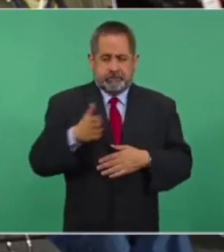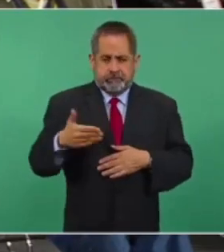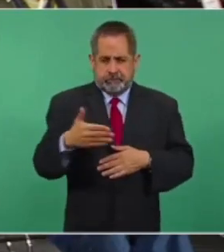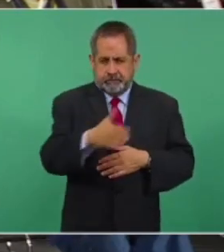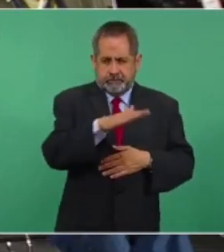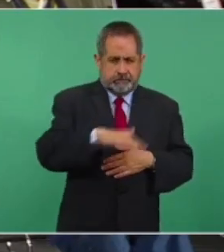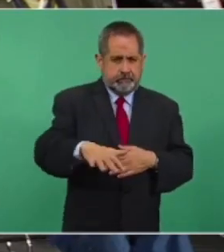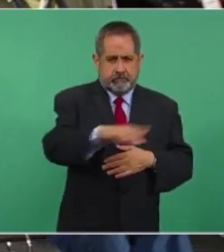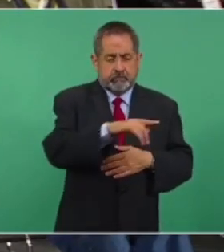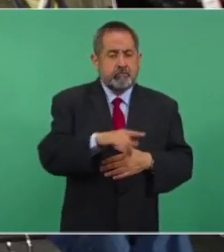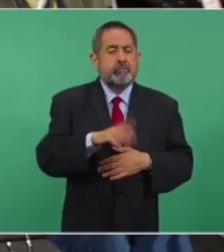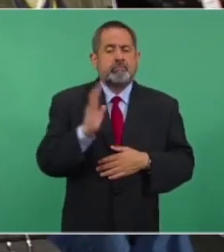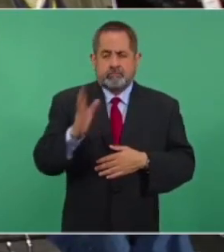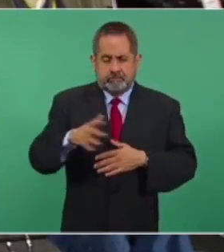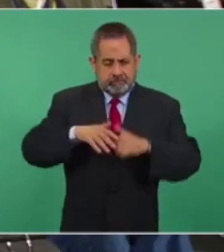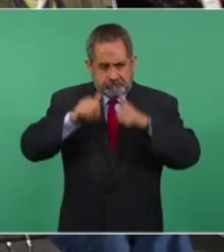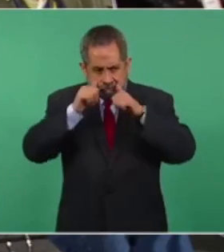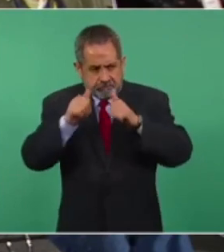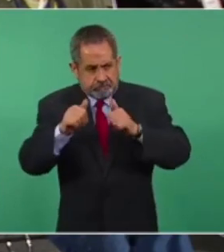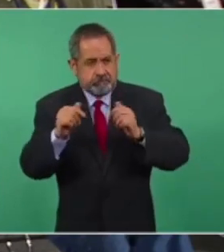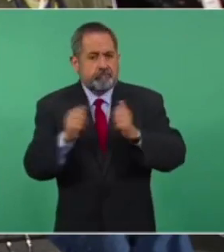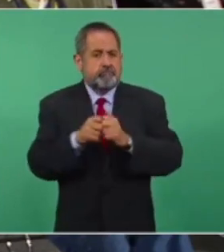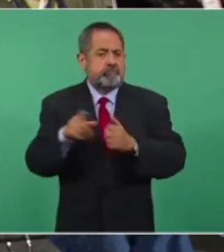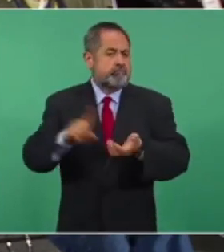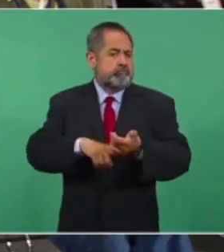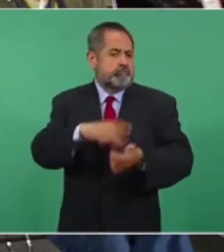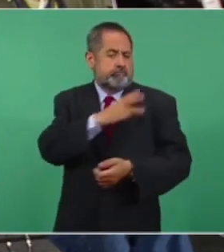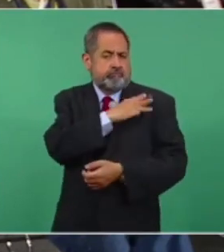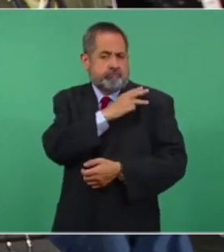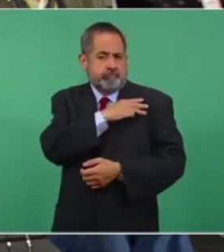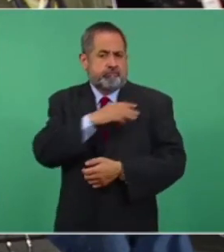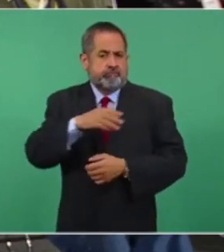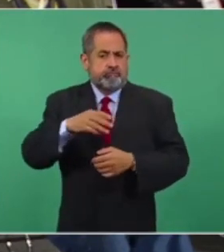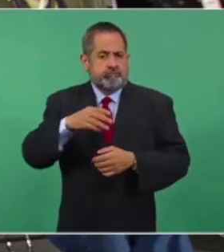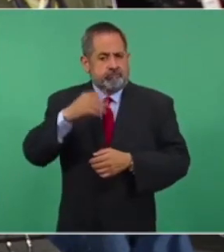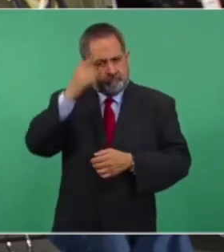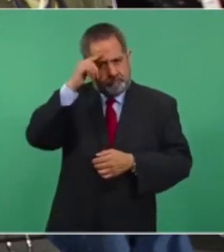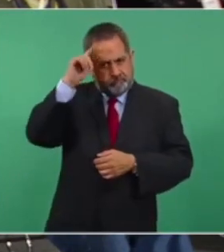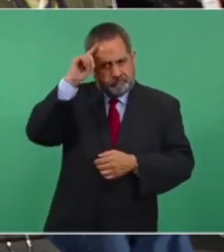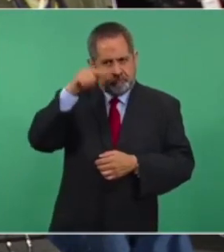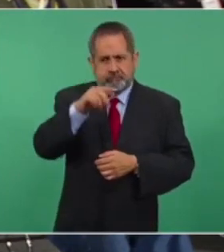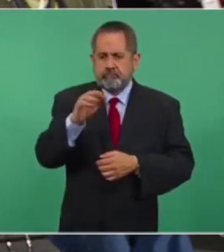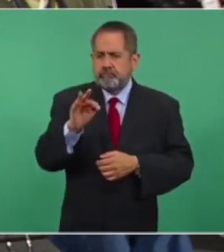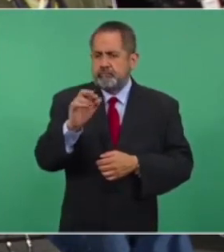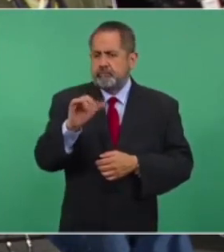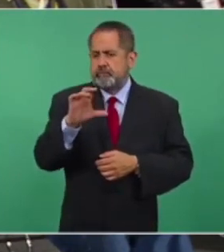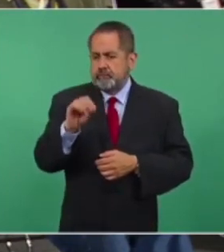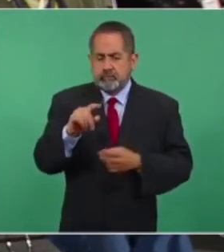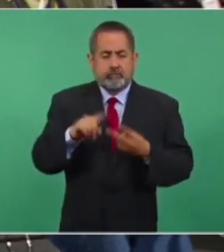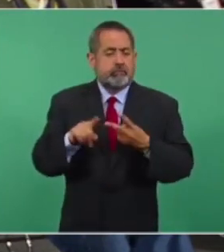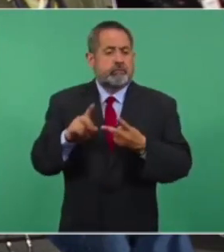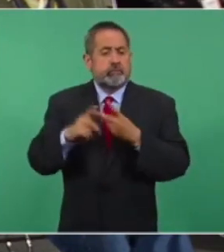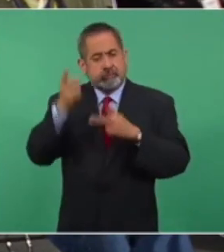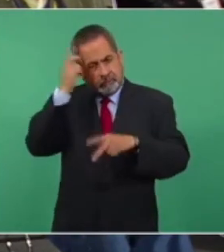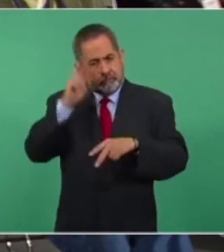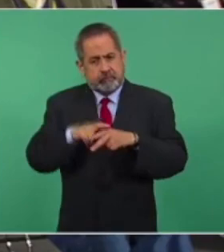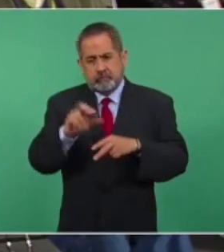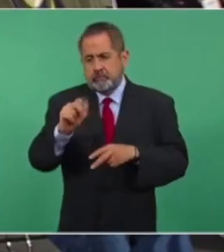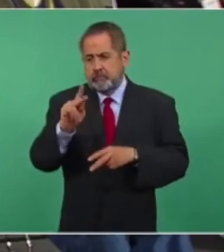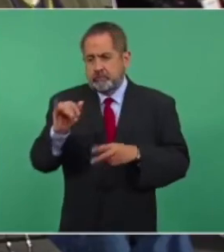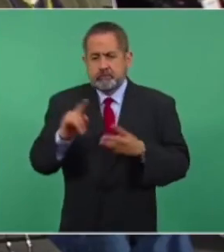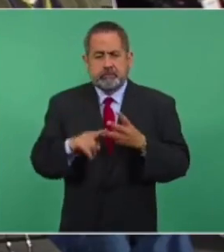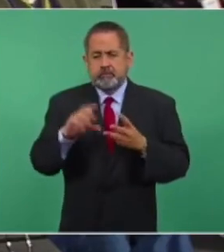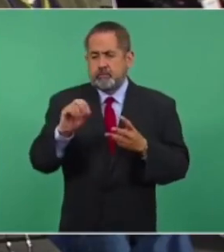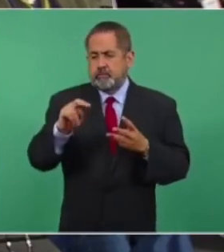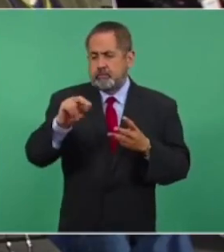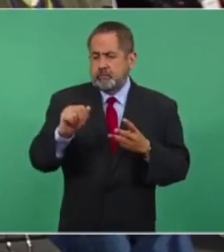pesquera fueron atendidos por el almirante Víctor Francisco Uribe Arévalo, el director de la API, y también con